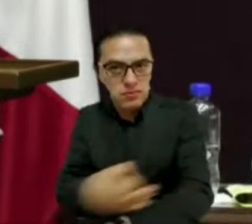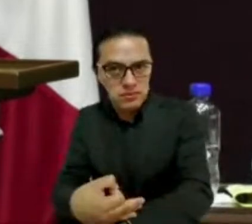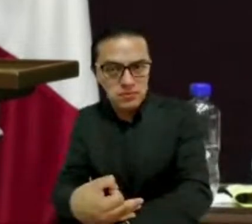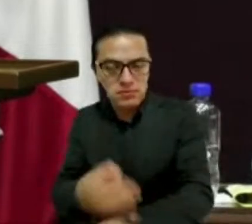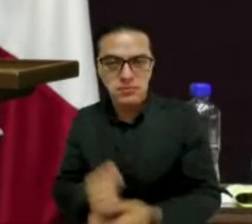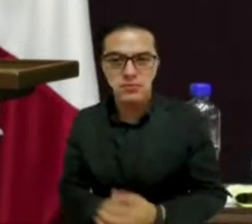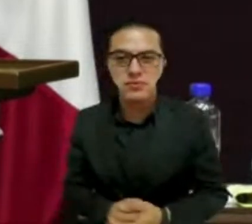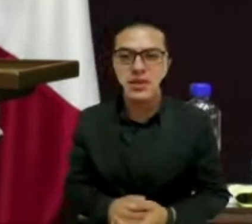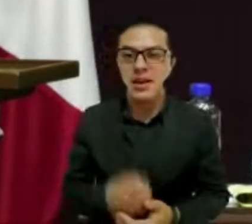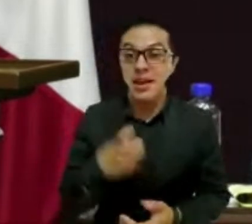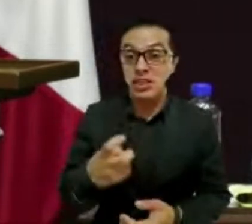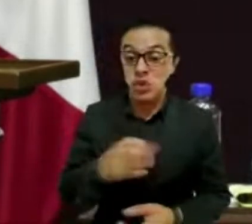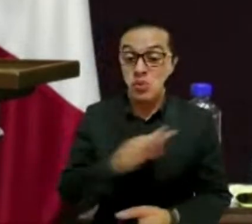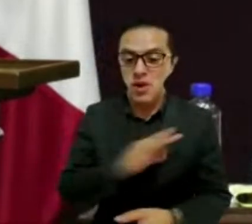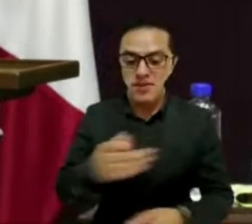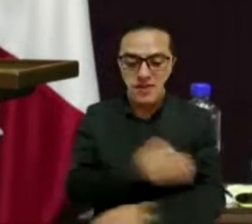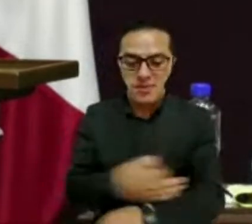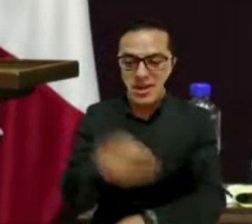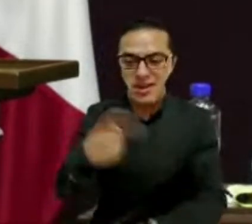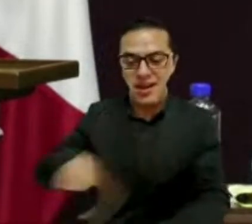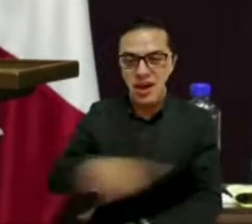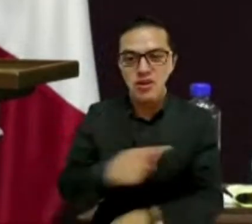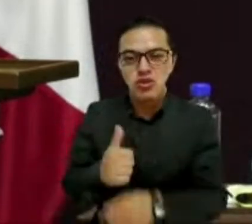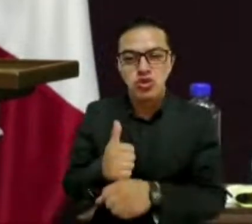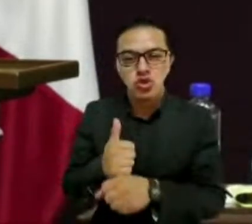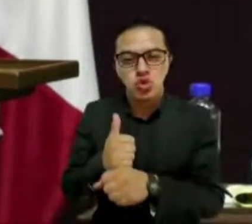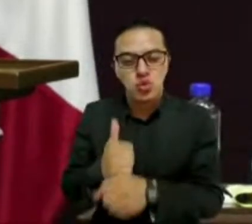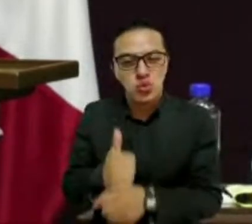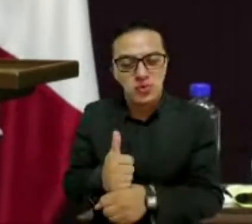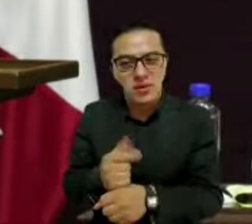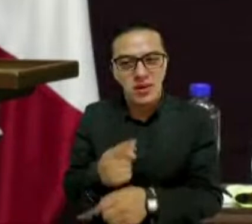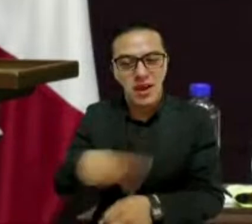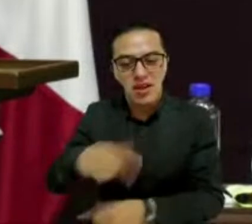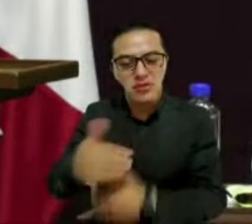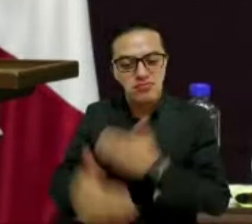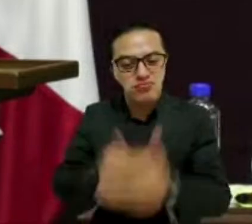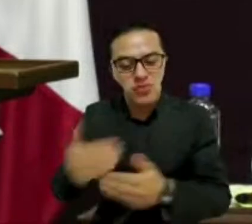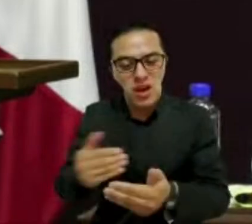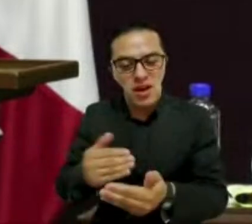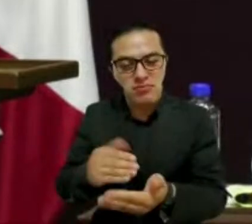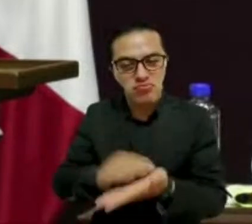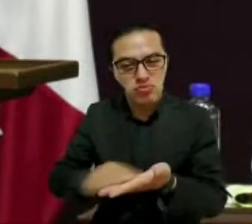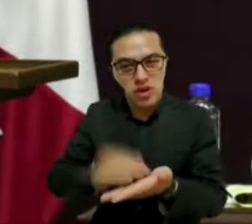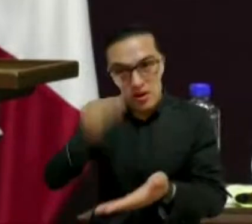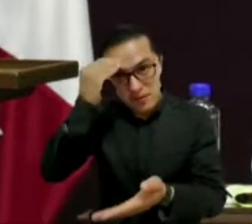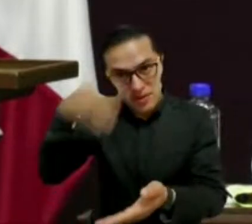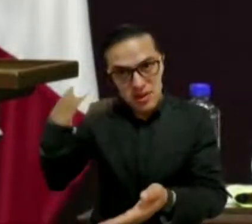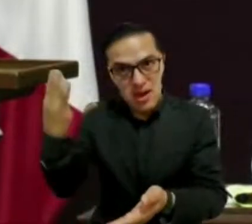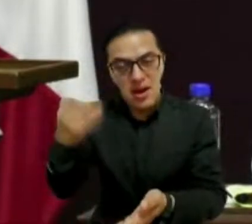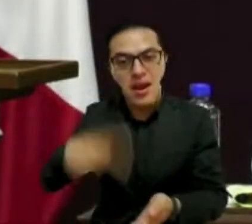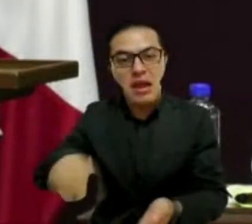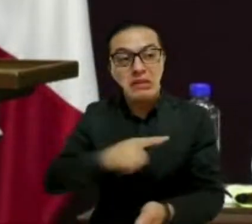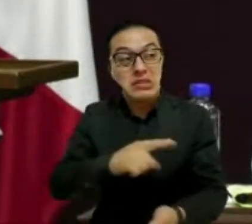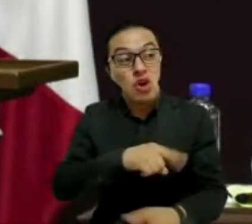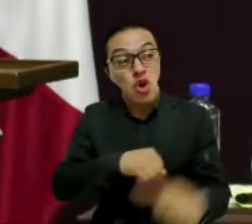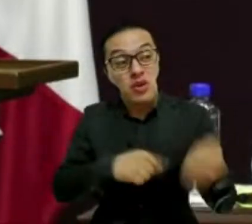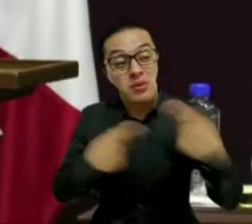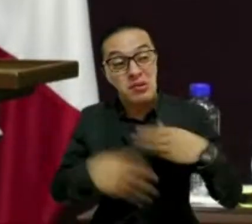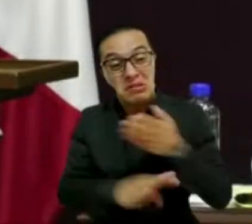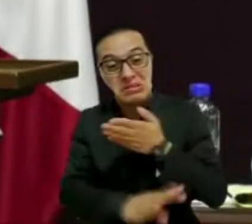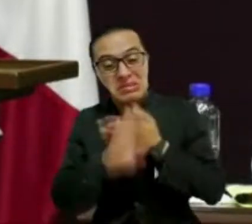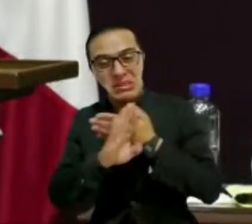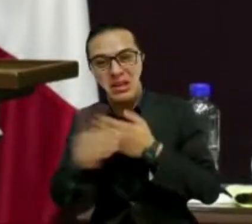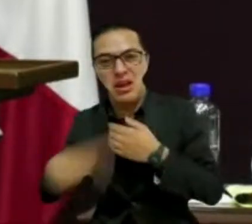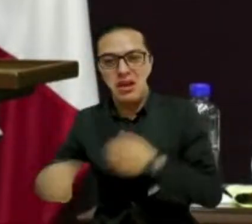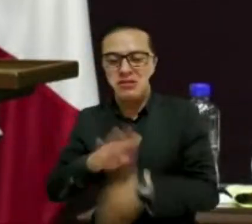familias de las víctimas de la reparación del daño enfrentan desafíos particulares debido a los efectos del delito. La priorización de los programas